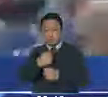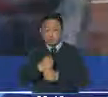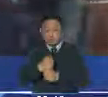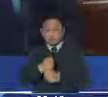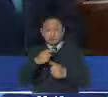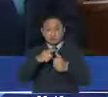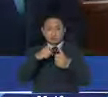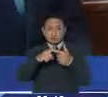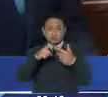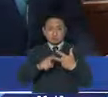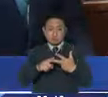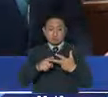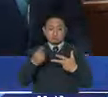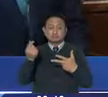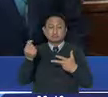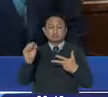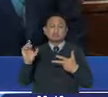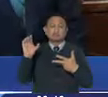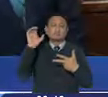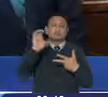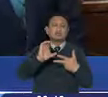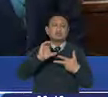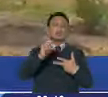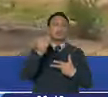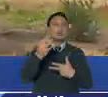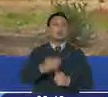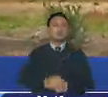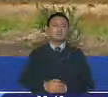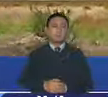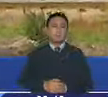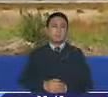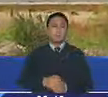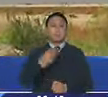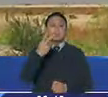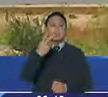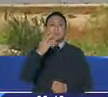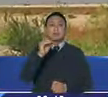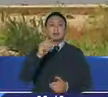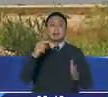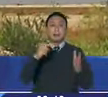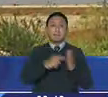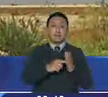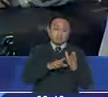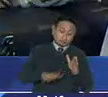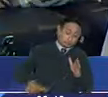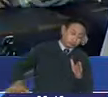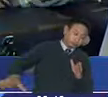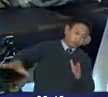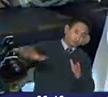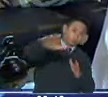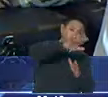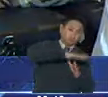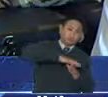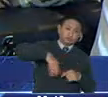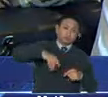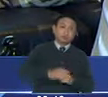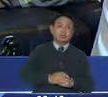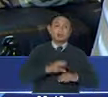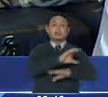esa inversión y cuántas plazas de trabajo piensan generar? 20.000 hectáreas o más que están en manos de